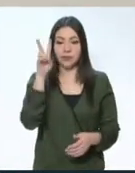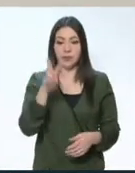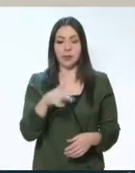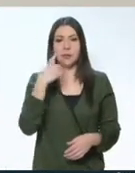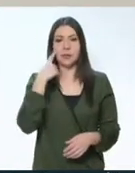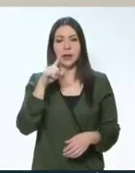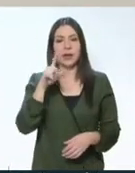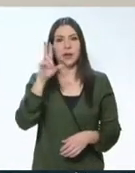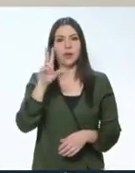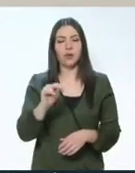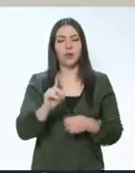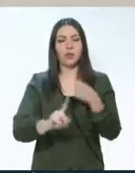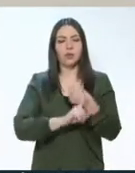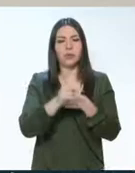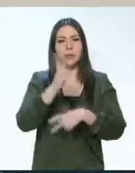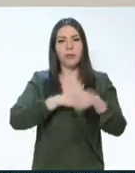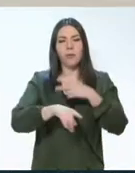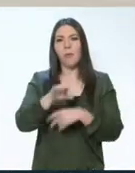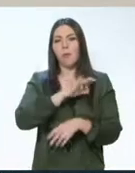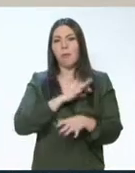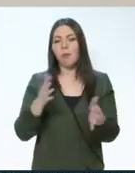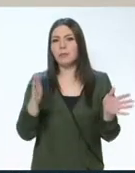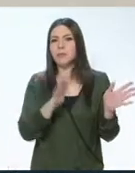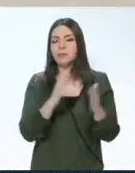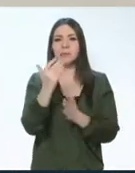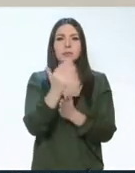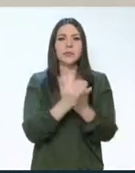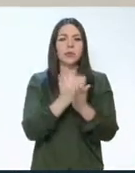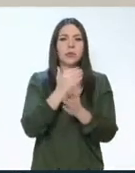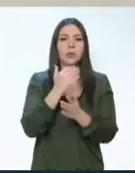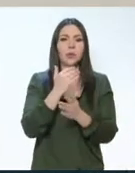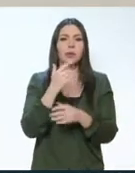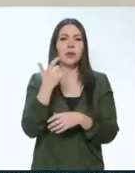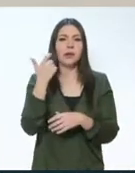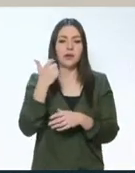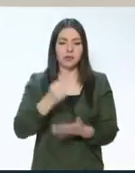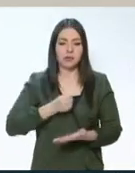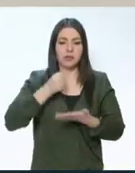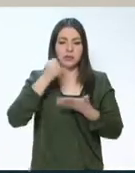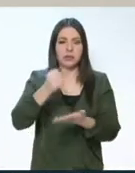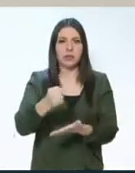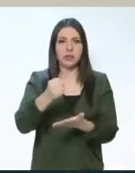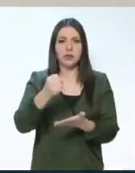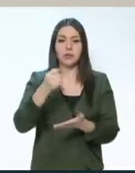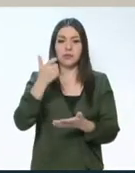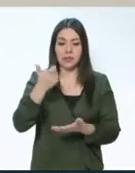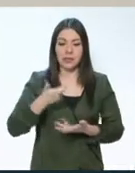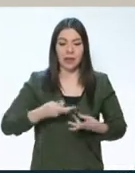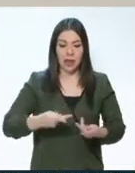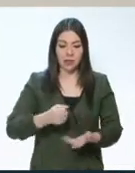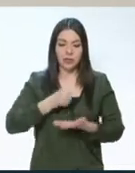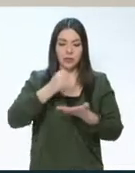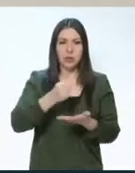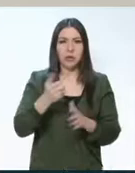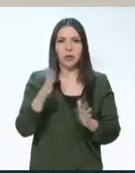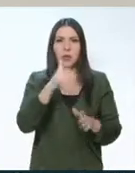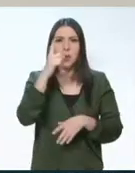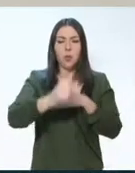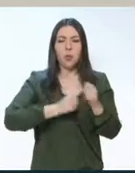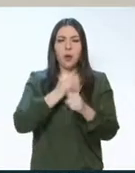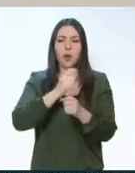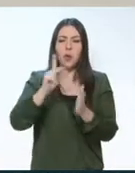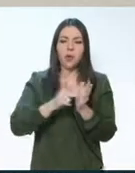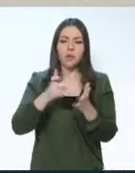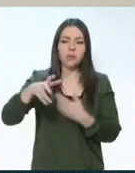tasas de retorno de inversión de menores a 1 año, pero también es importante mencionar que esta es una herramienta